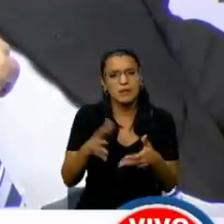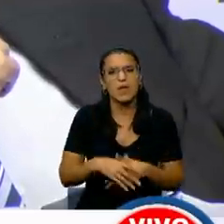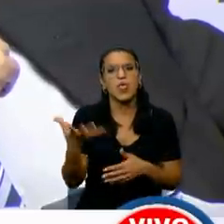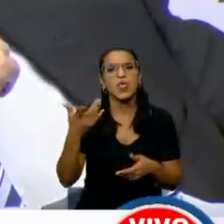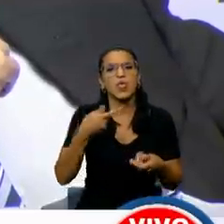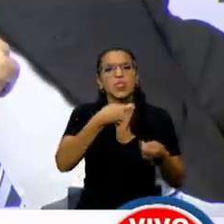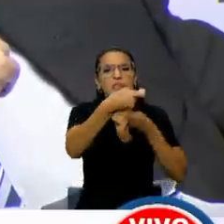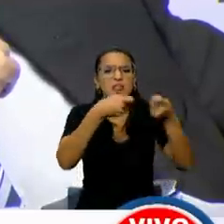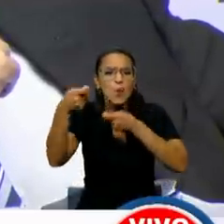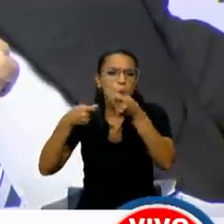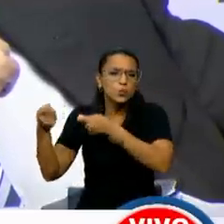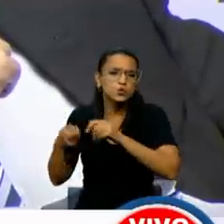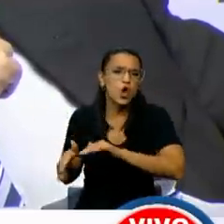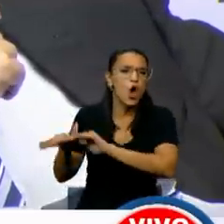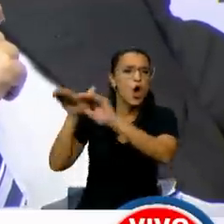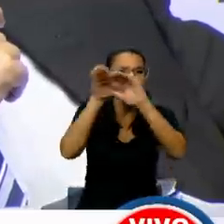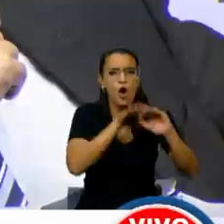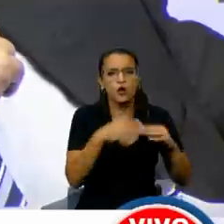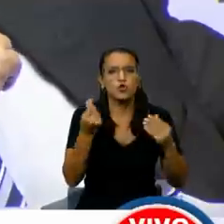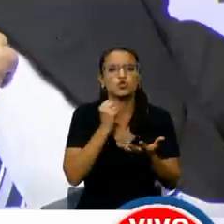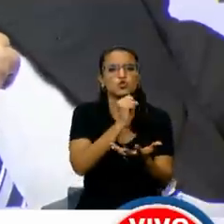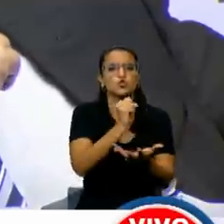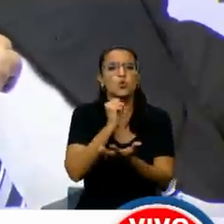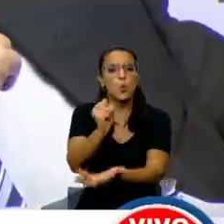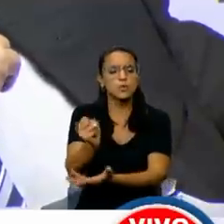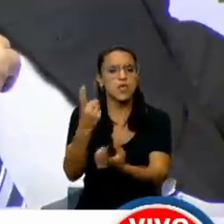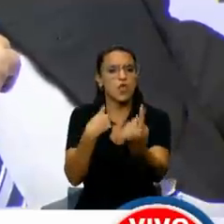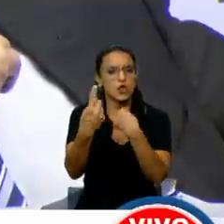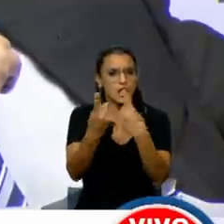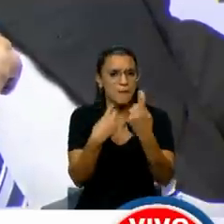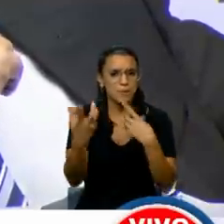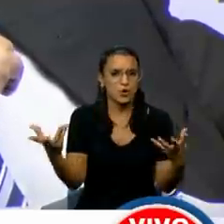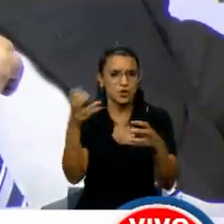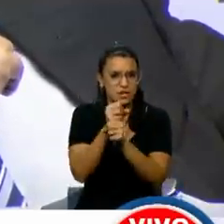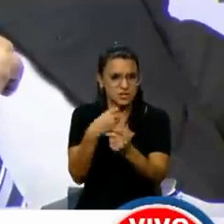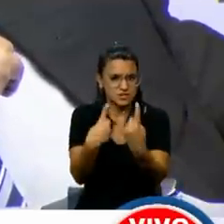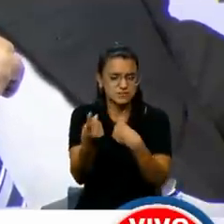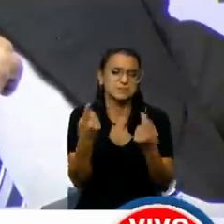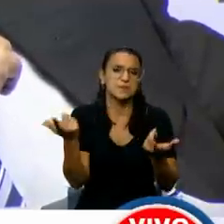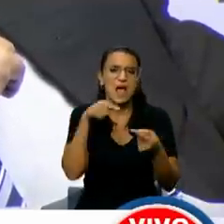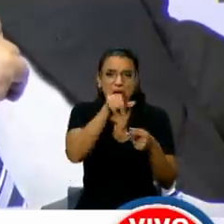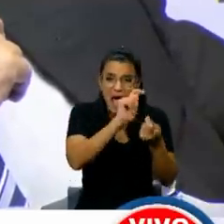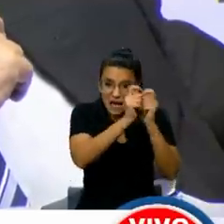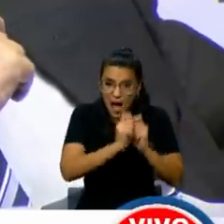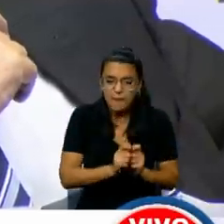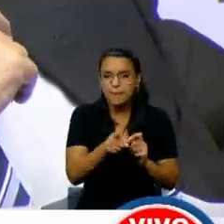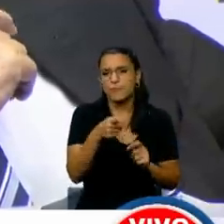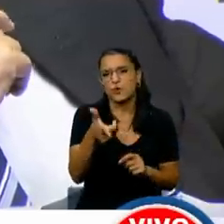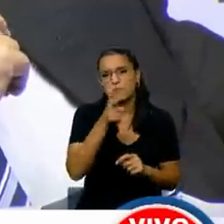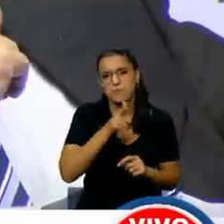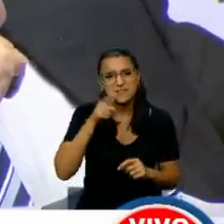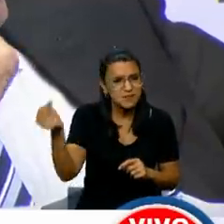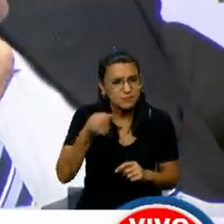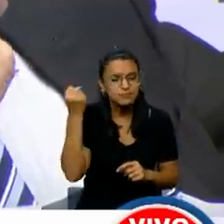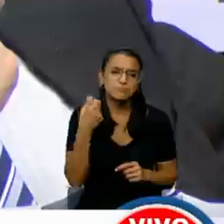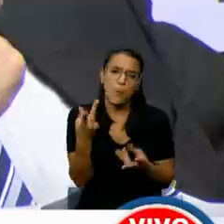distribución inequitativa que había en los subsidios al transporte de pasajeros son cambios que consideramos fundamentales